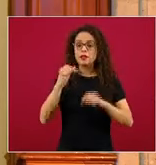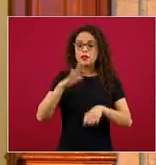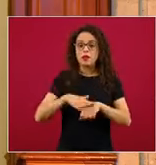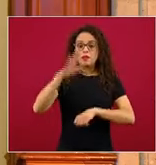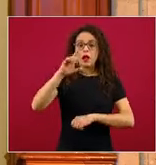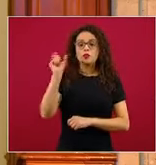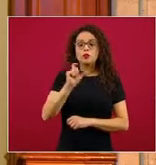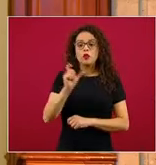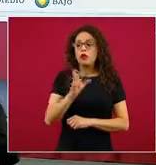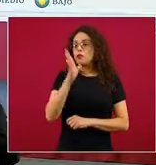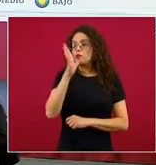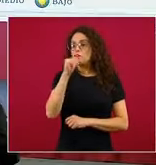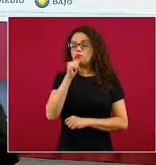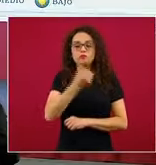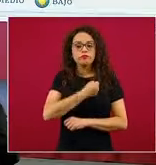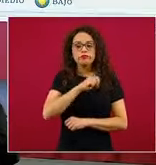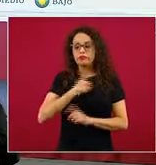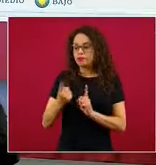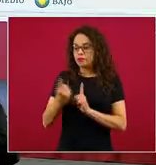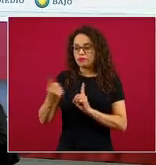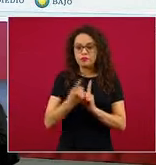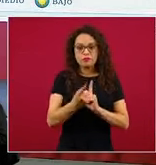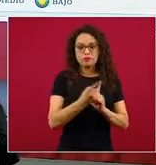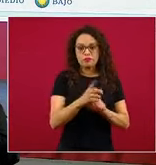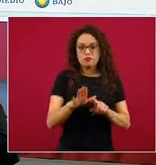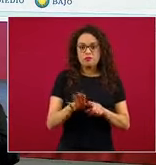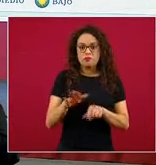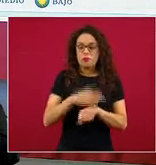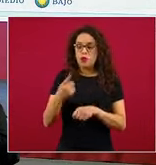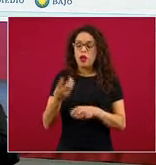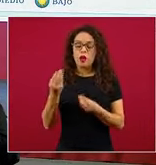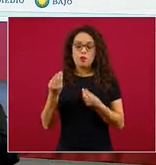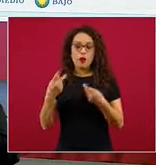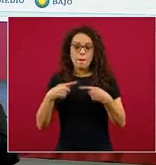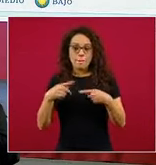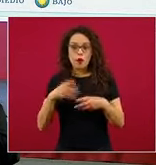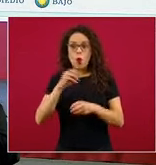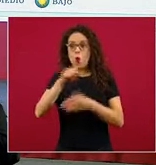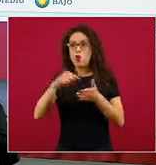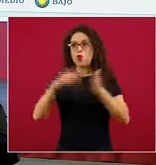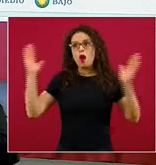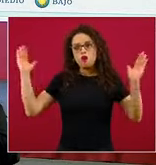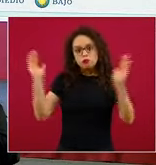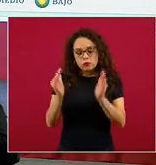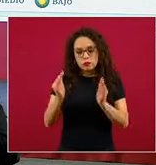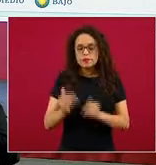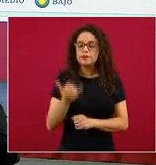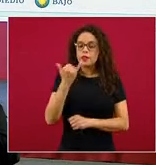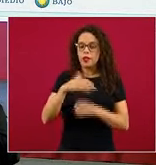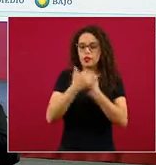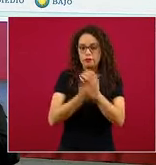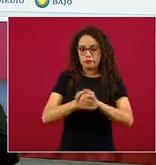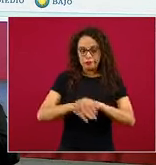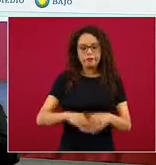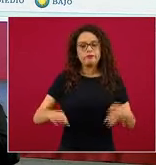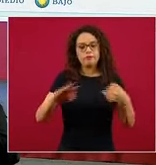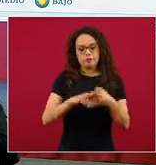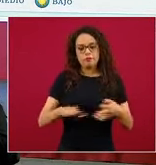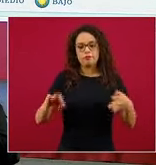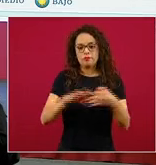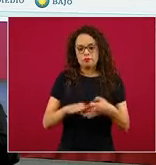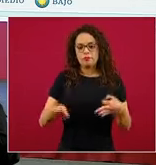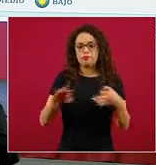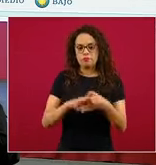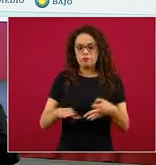distancia no puede ser guardada o asegurada, y el lavado frecuente de manos como las principales tres acciones que nos